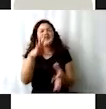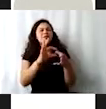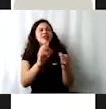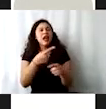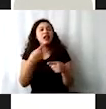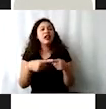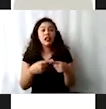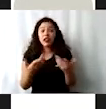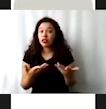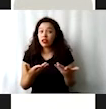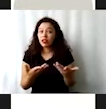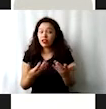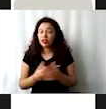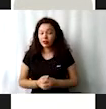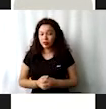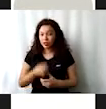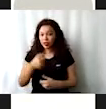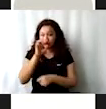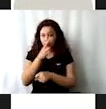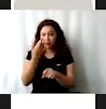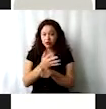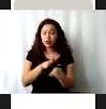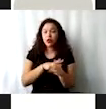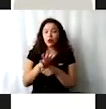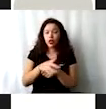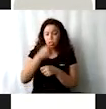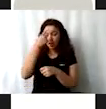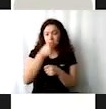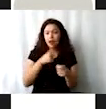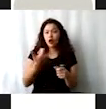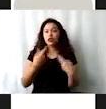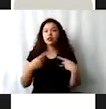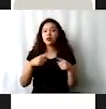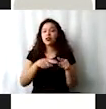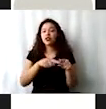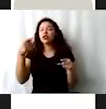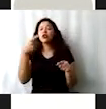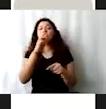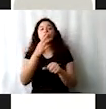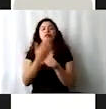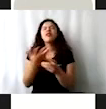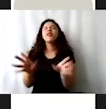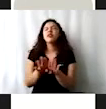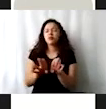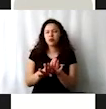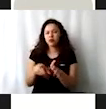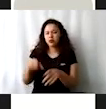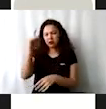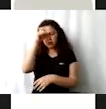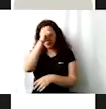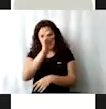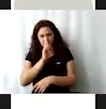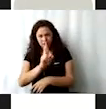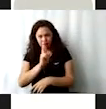¿Y cuáles son tus responsabilidades hacia los demás ¿no? ¿Se Bueno. te hizo difícil responder